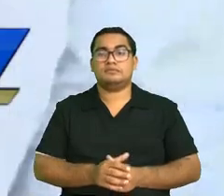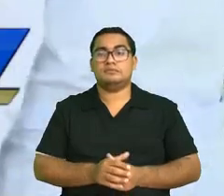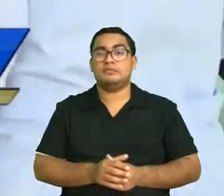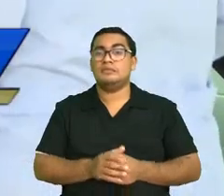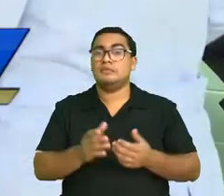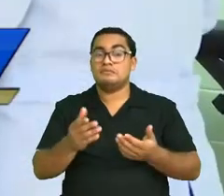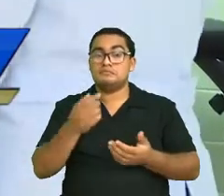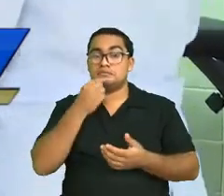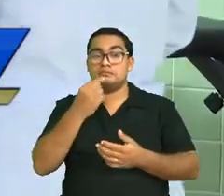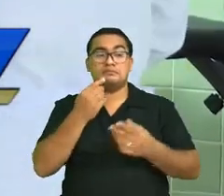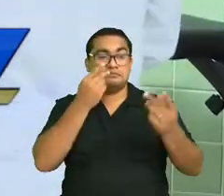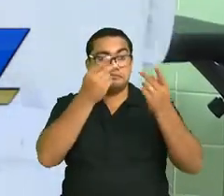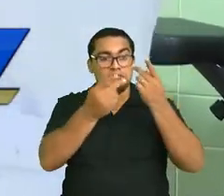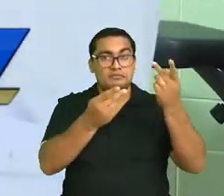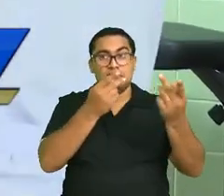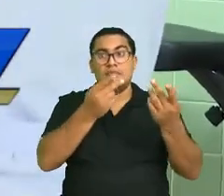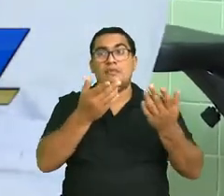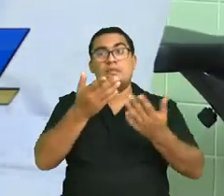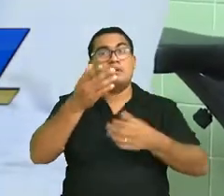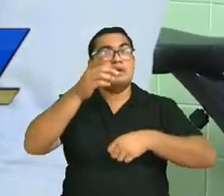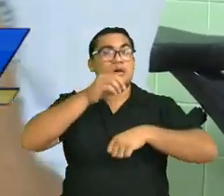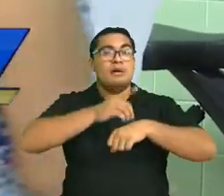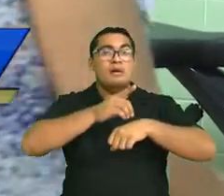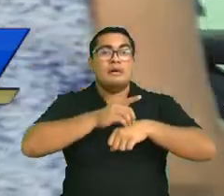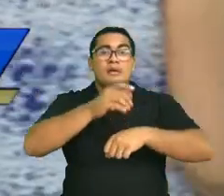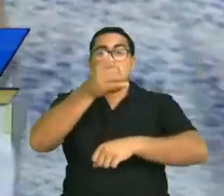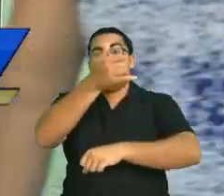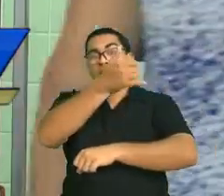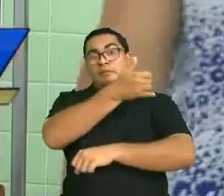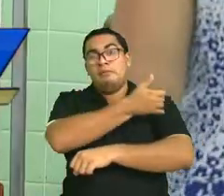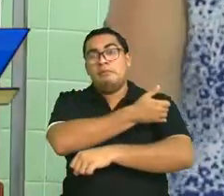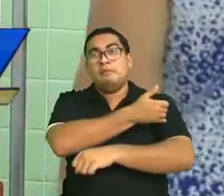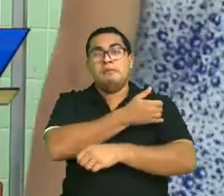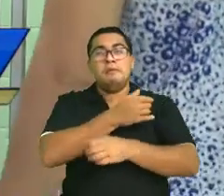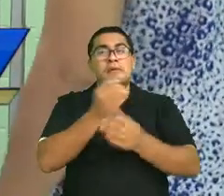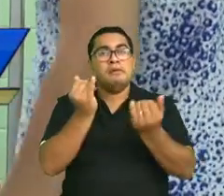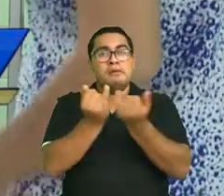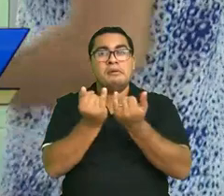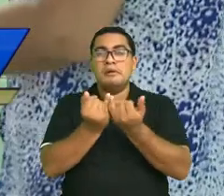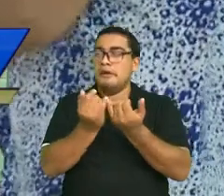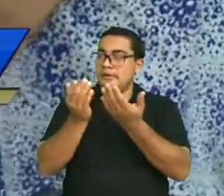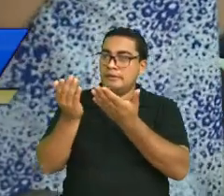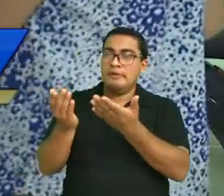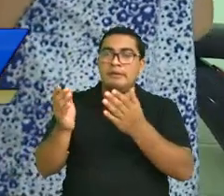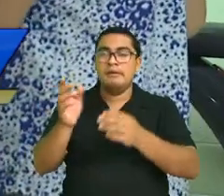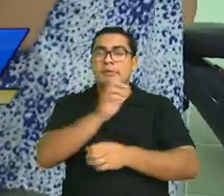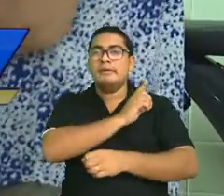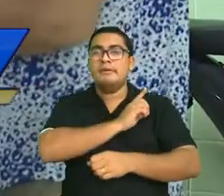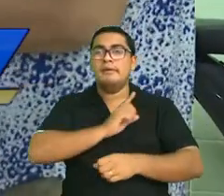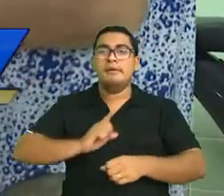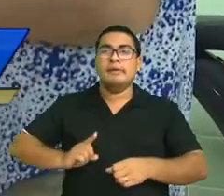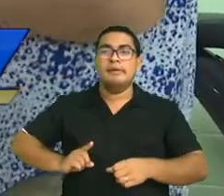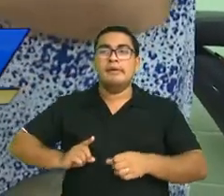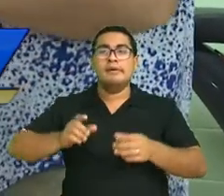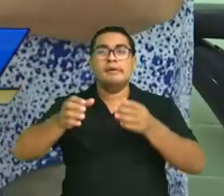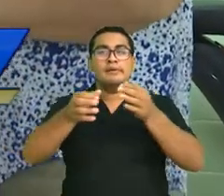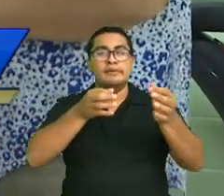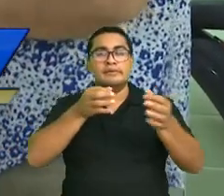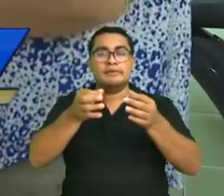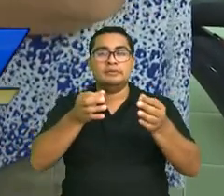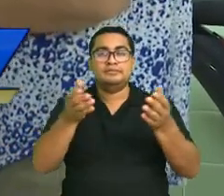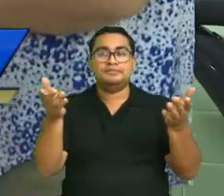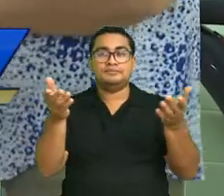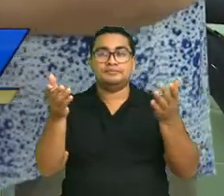este hospital. Pues tal vez ahí la diputada también nos ayuda a complementar. Claro, claro, entender